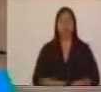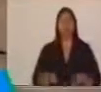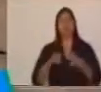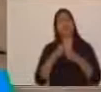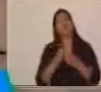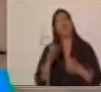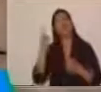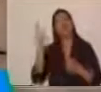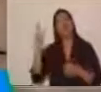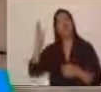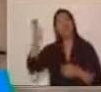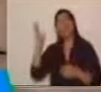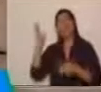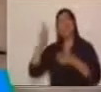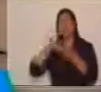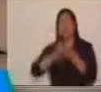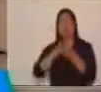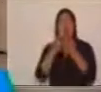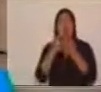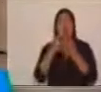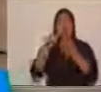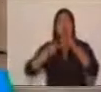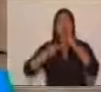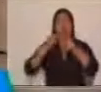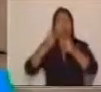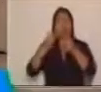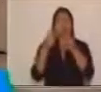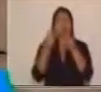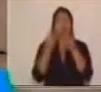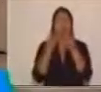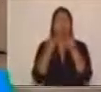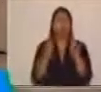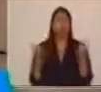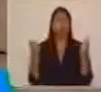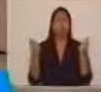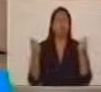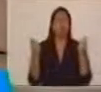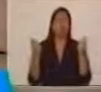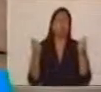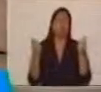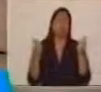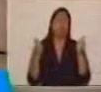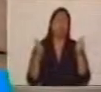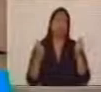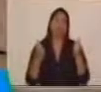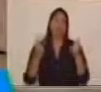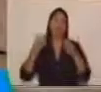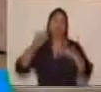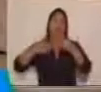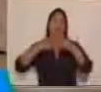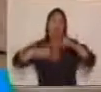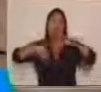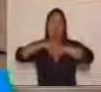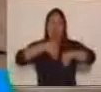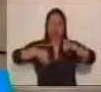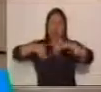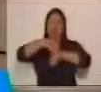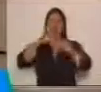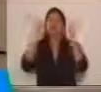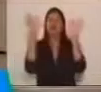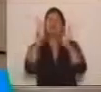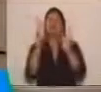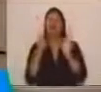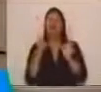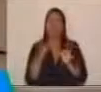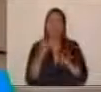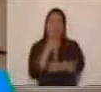a poco ya se ha venido dejando, no les voy a negar esa parte. Poco a poco ha trascendido la historia de la poesía y hoy en día existen